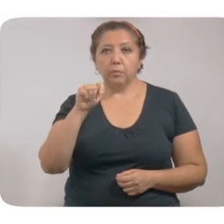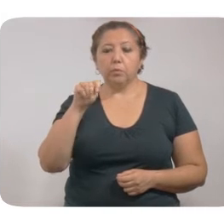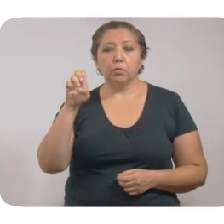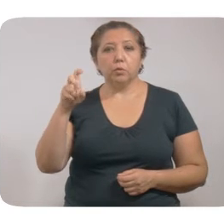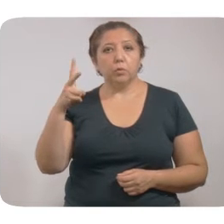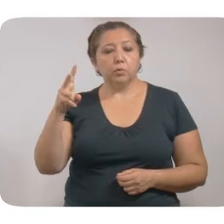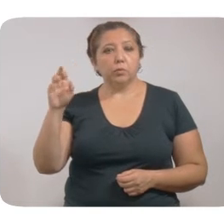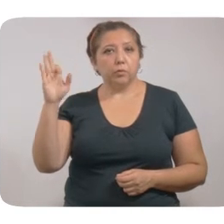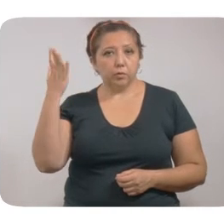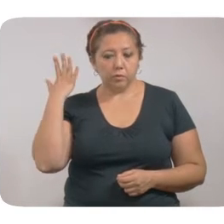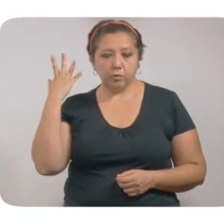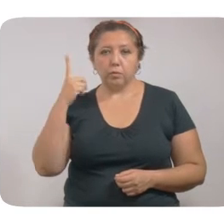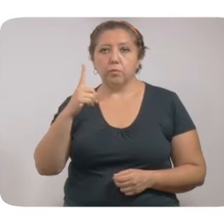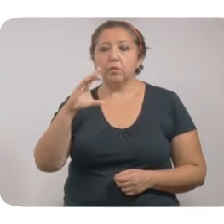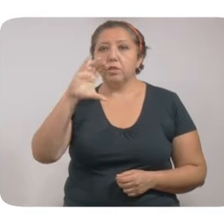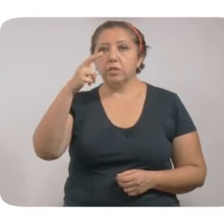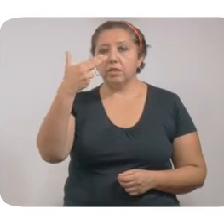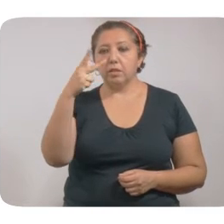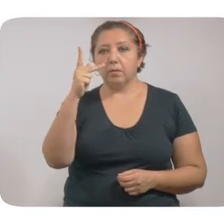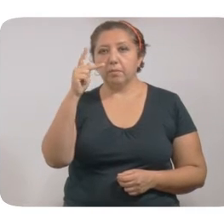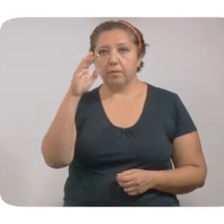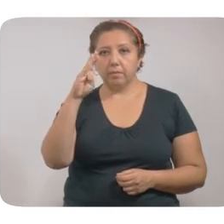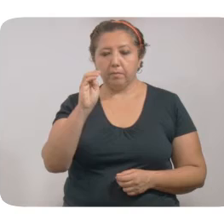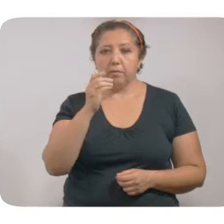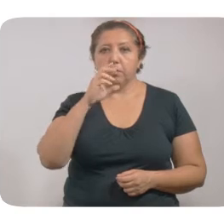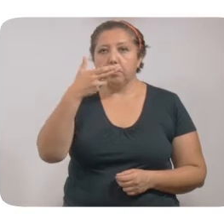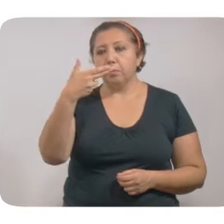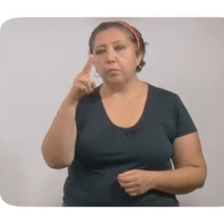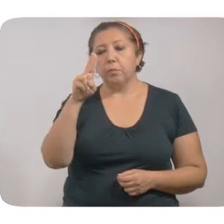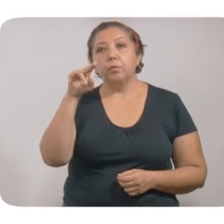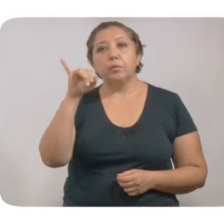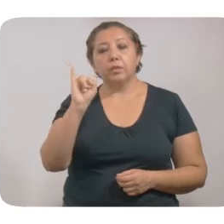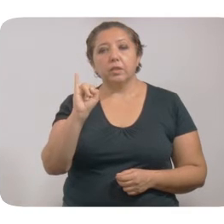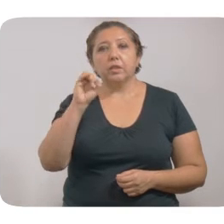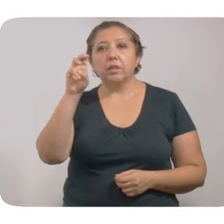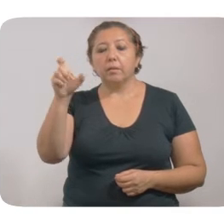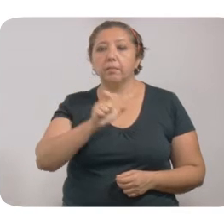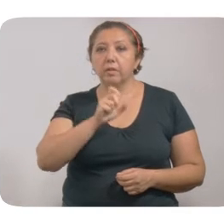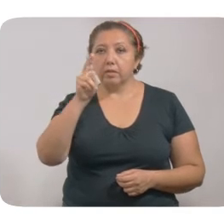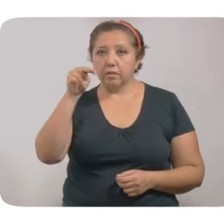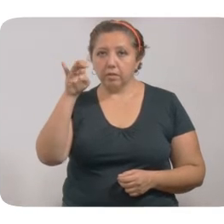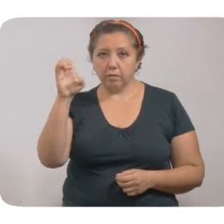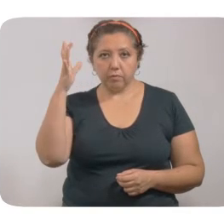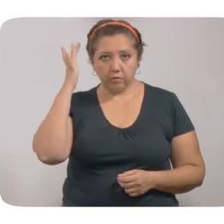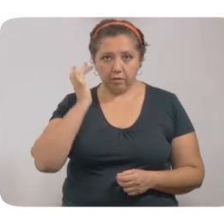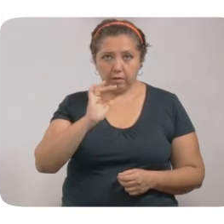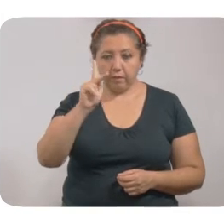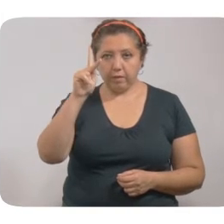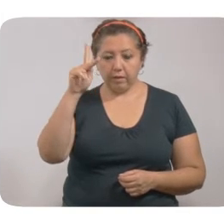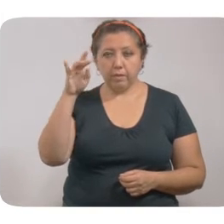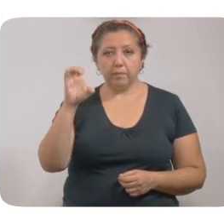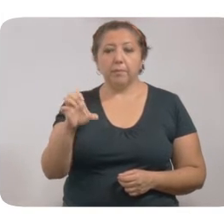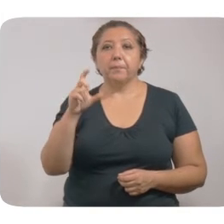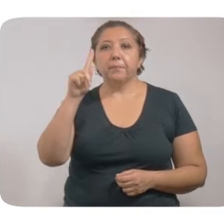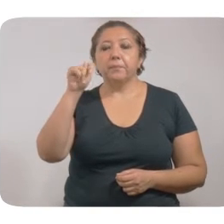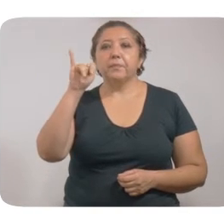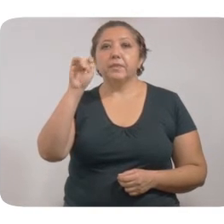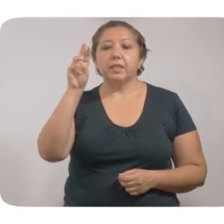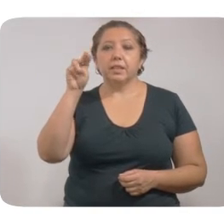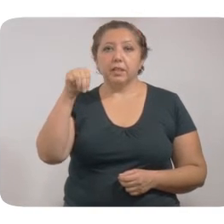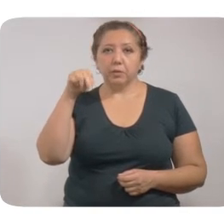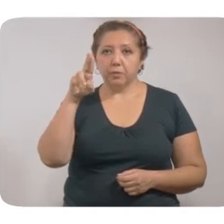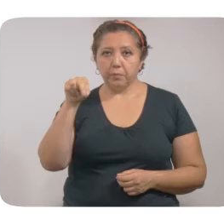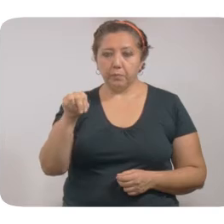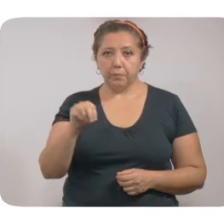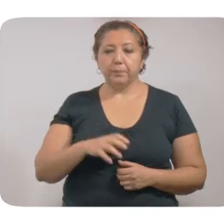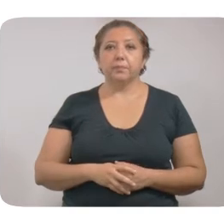2 foráneos, 1 en Chapap, Jumún, Ují, Mashcanú, Sacalum, San Felipe, Tetis, Tinum, Tixcocob